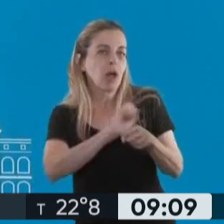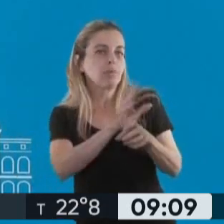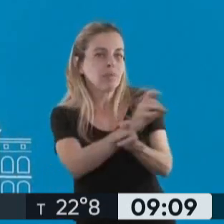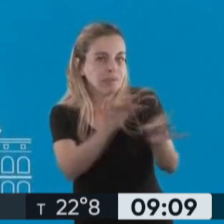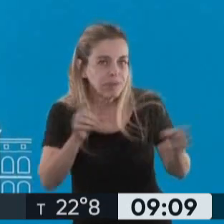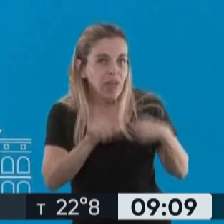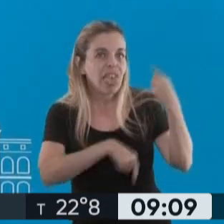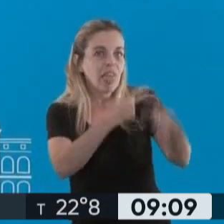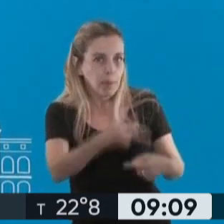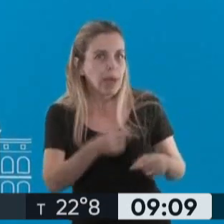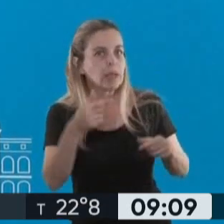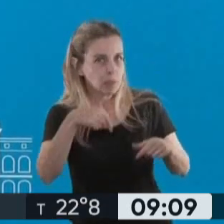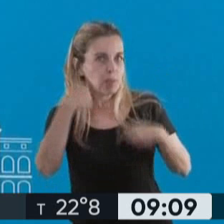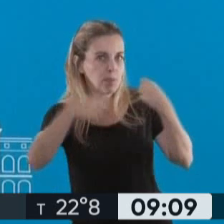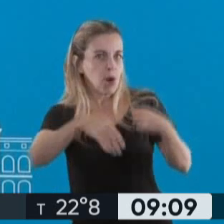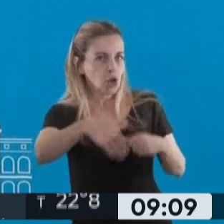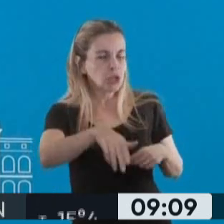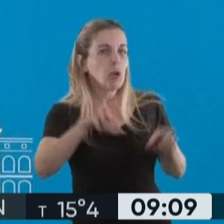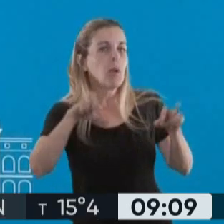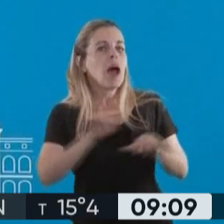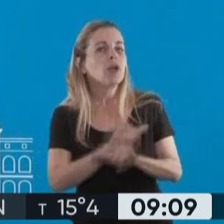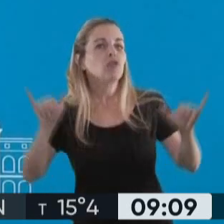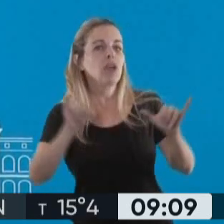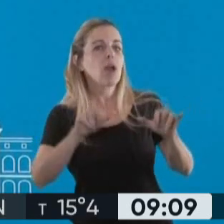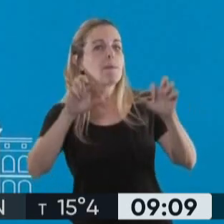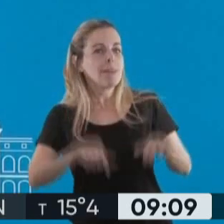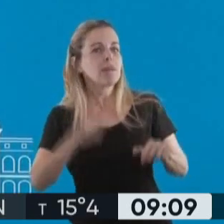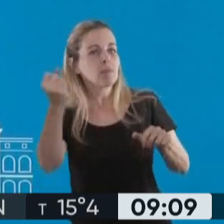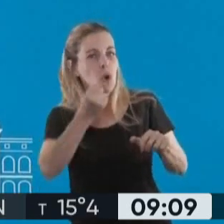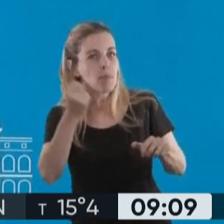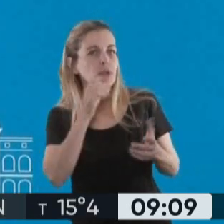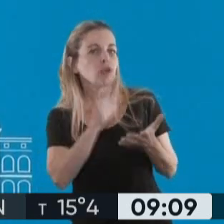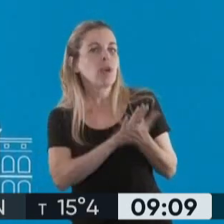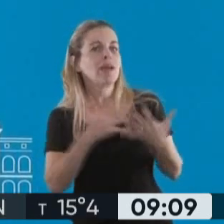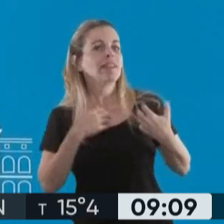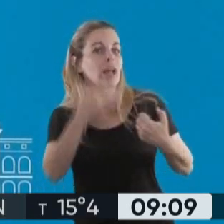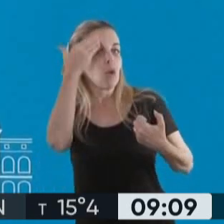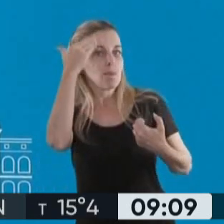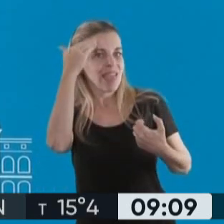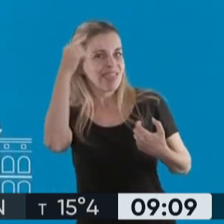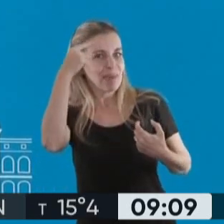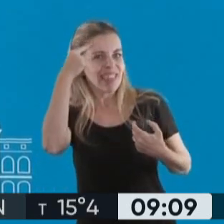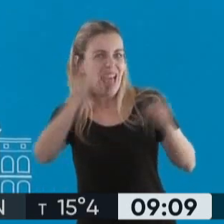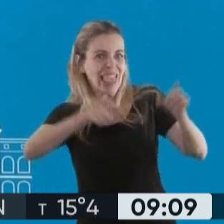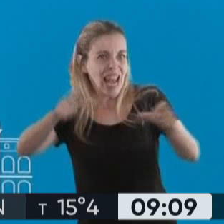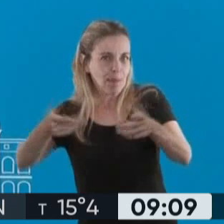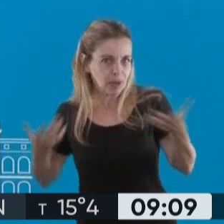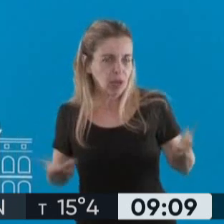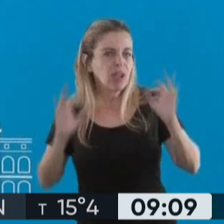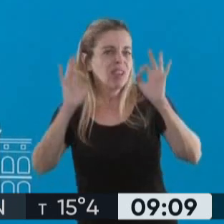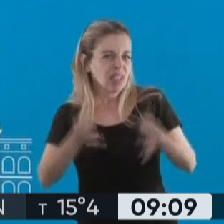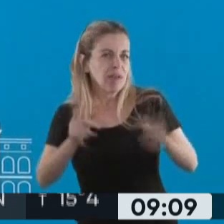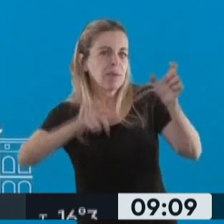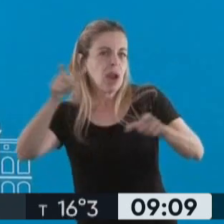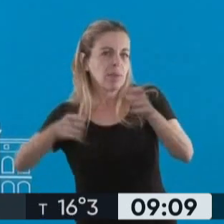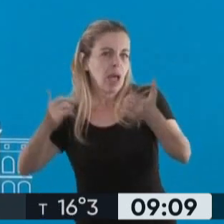programa muy importante que va a ser anunciado próximamente, porque efectivamente una de las grandes consecuencias de la pandemia es la